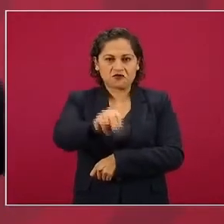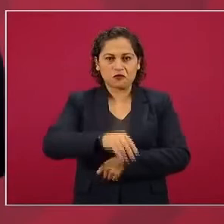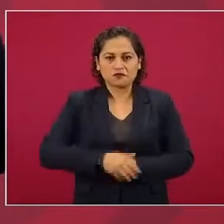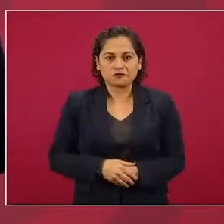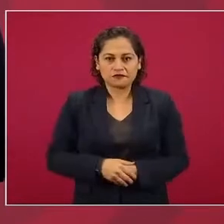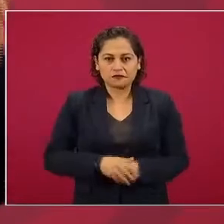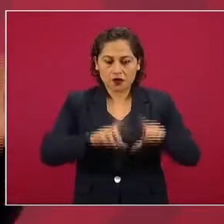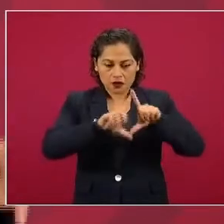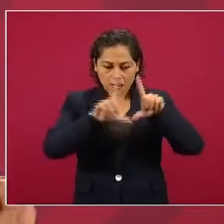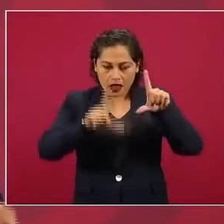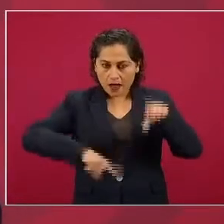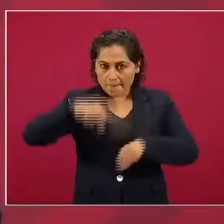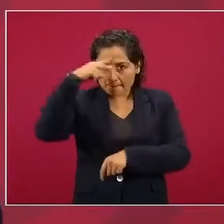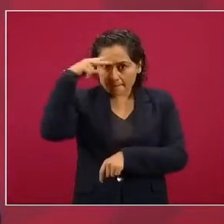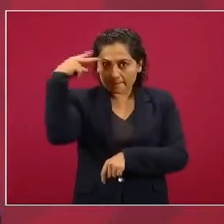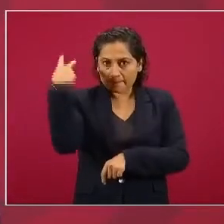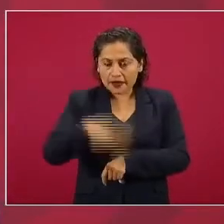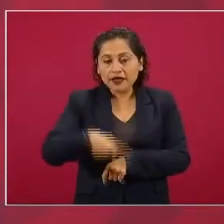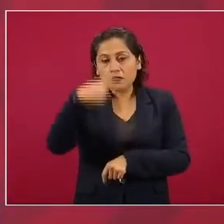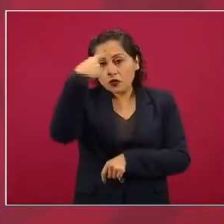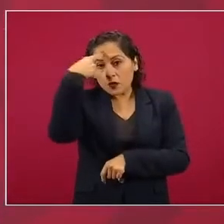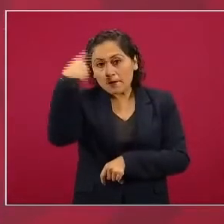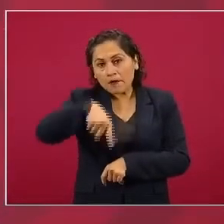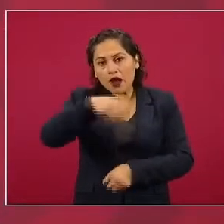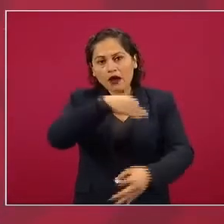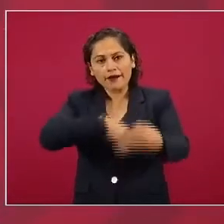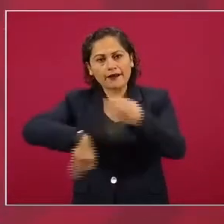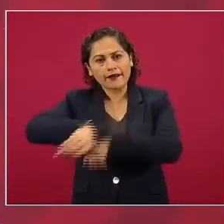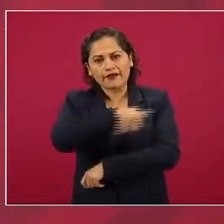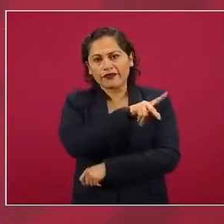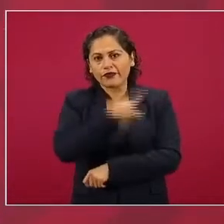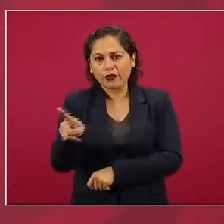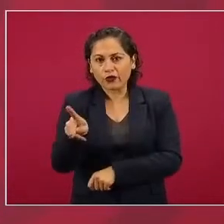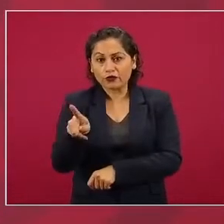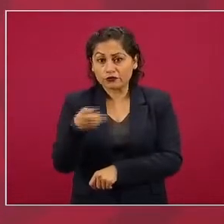Y ese es el proceso que va hacia adelante.